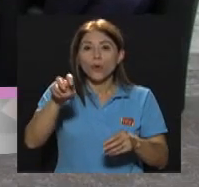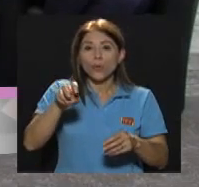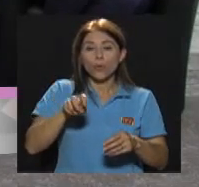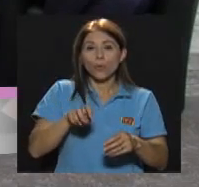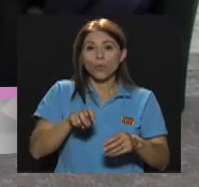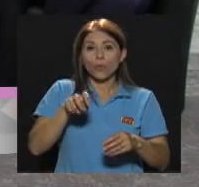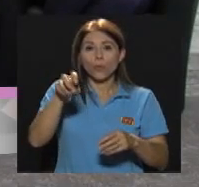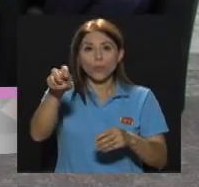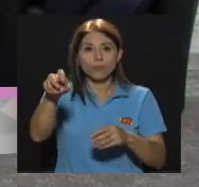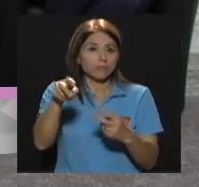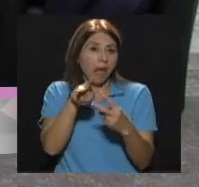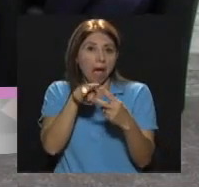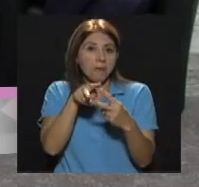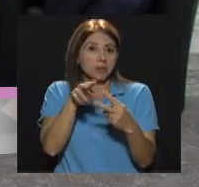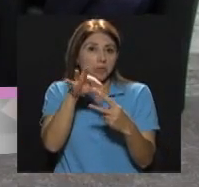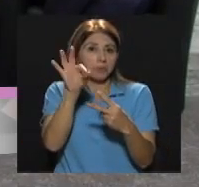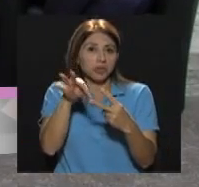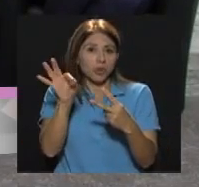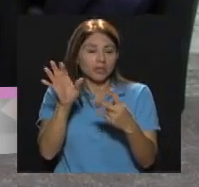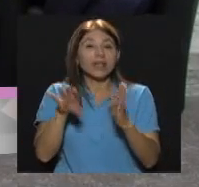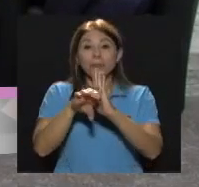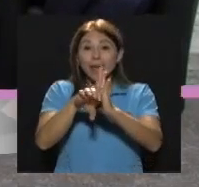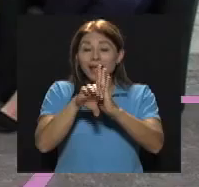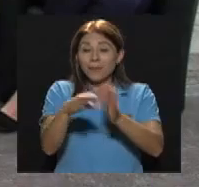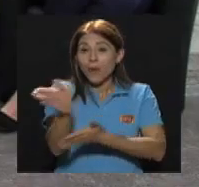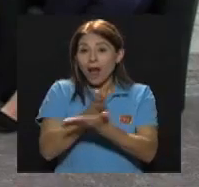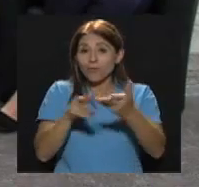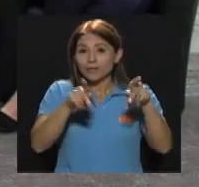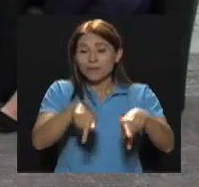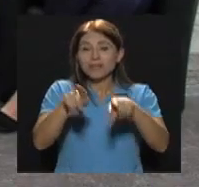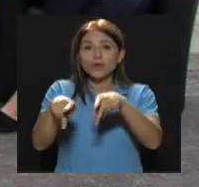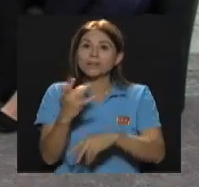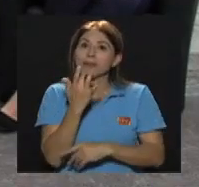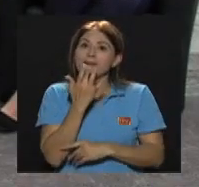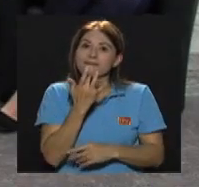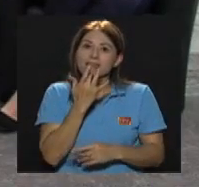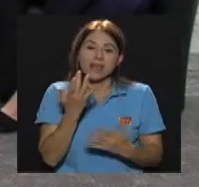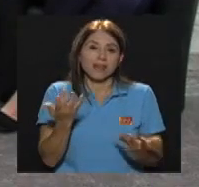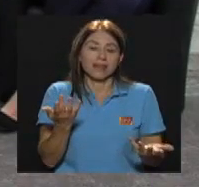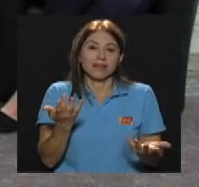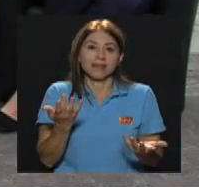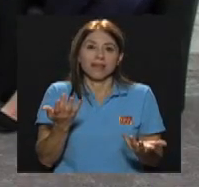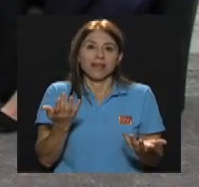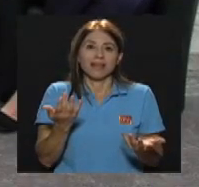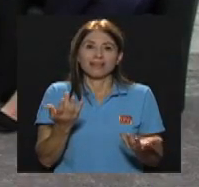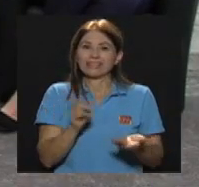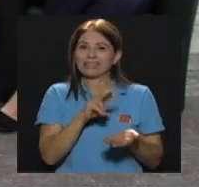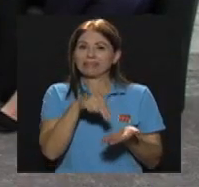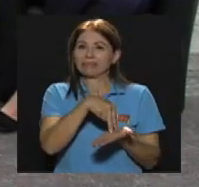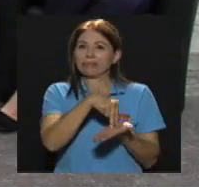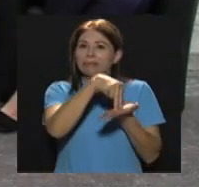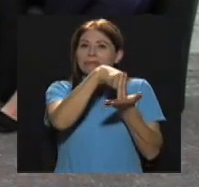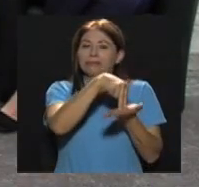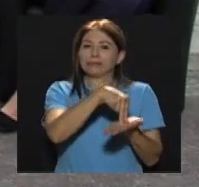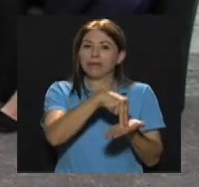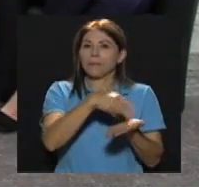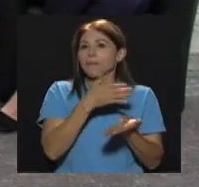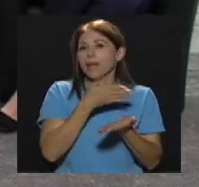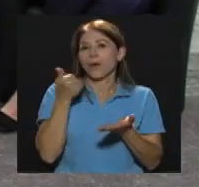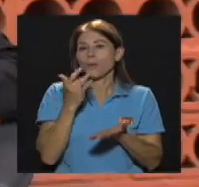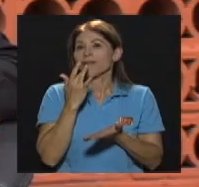poder movilizarse. Porque, por ejemplo, hay personas que prefieren mejor subir gradas, ¿verdad?, por problemas de movilidad, sobre